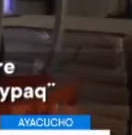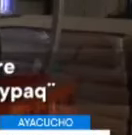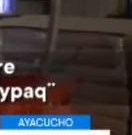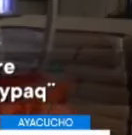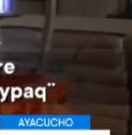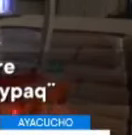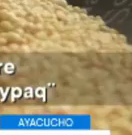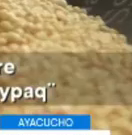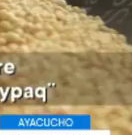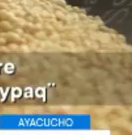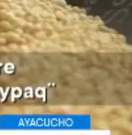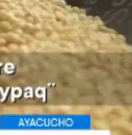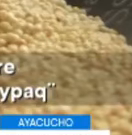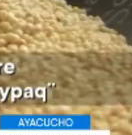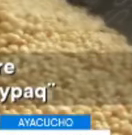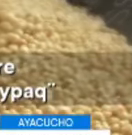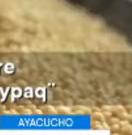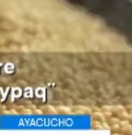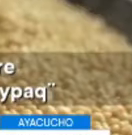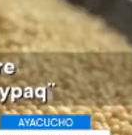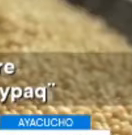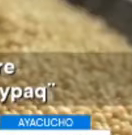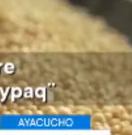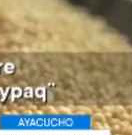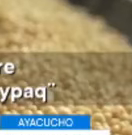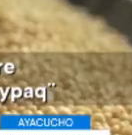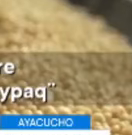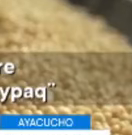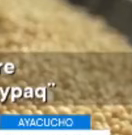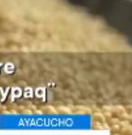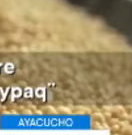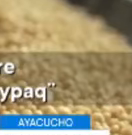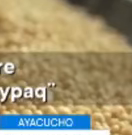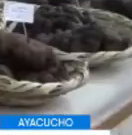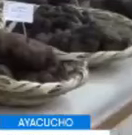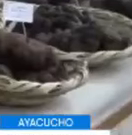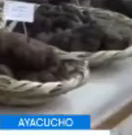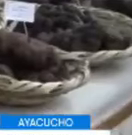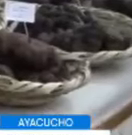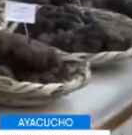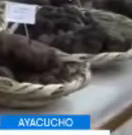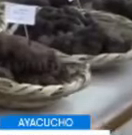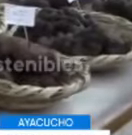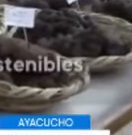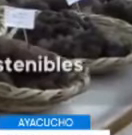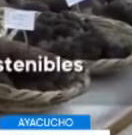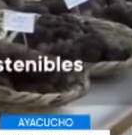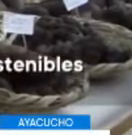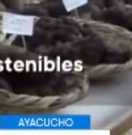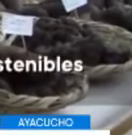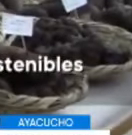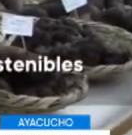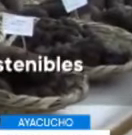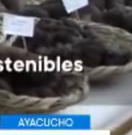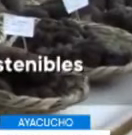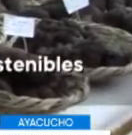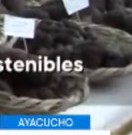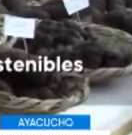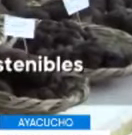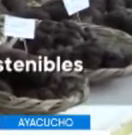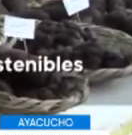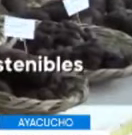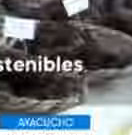Psnasa. Ukatakiwa Takin Chata Karaki. Ma Mainiri Anakaja. Kipka Iska Uywanaka